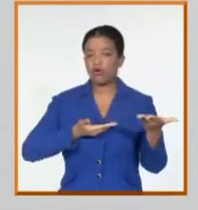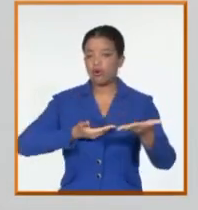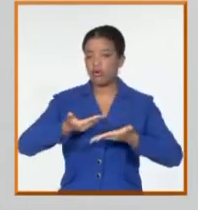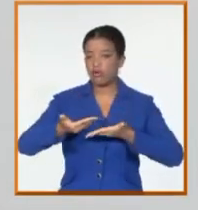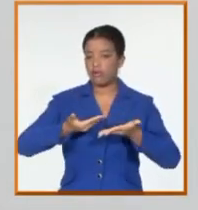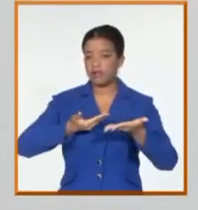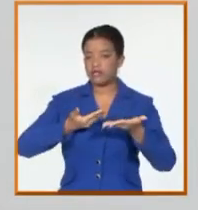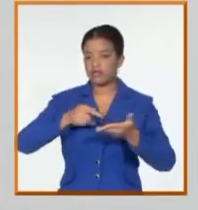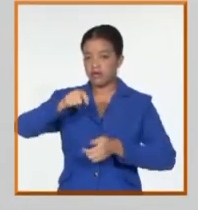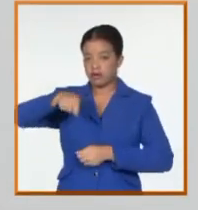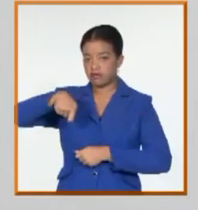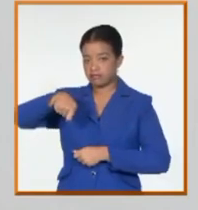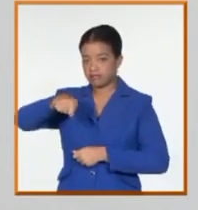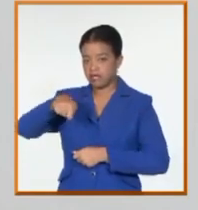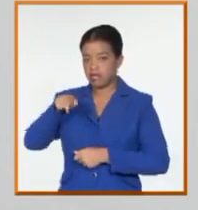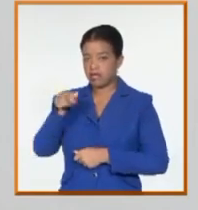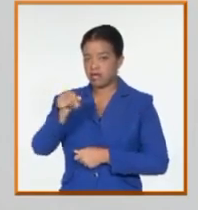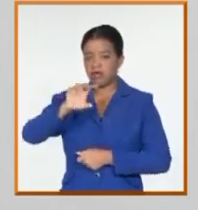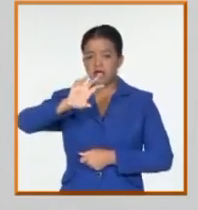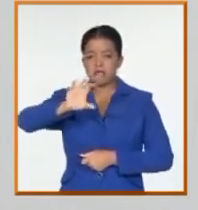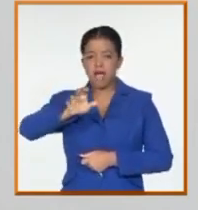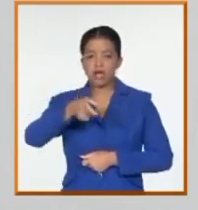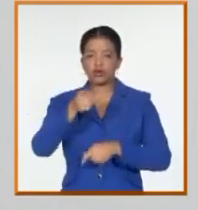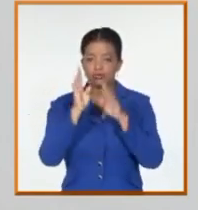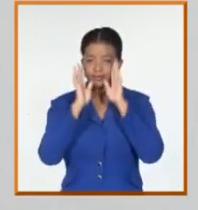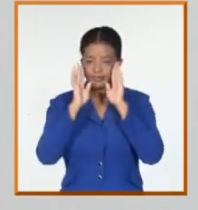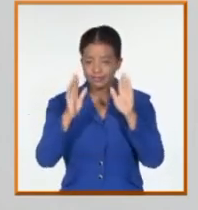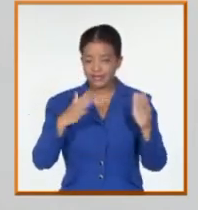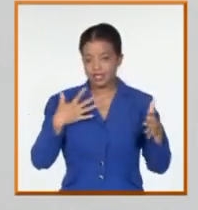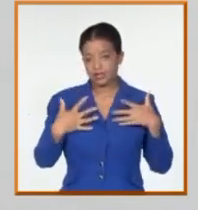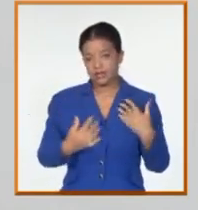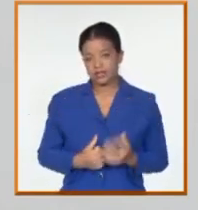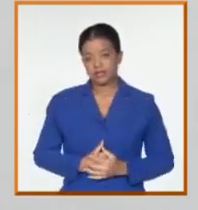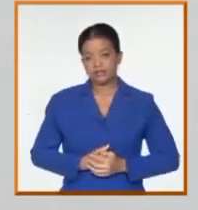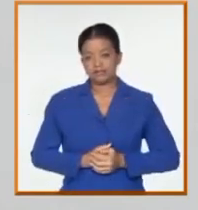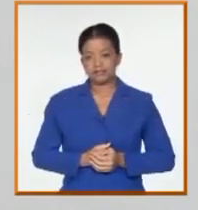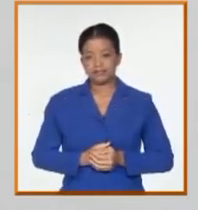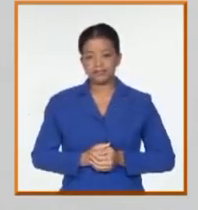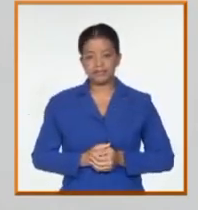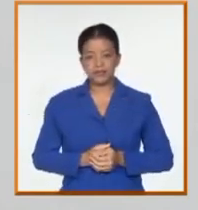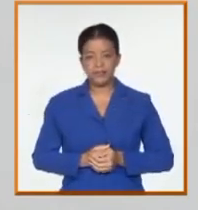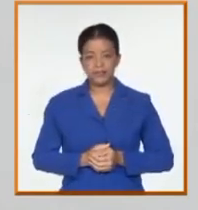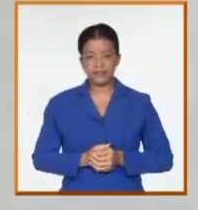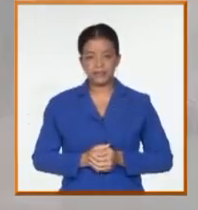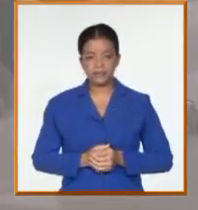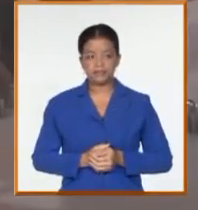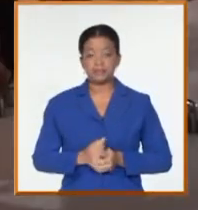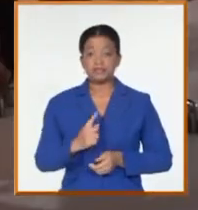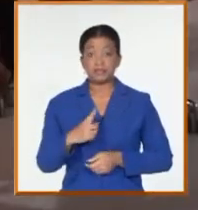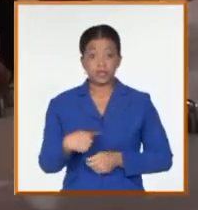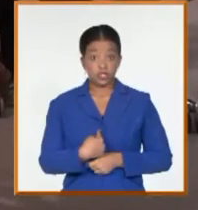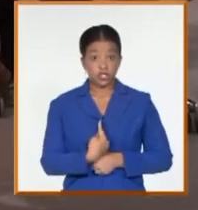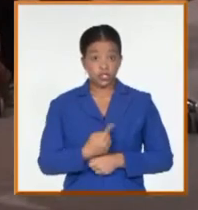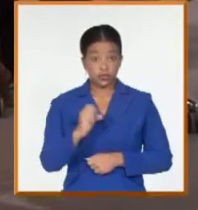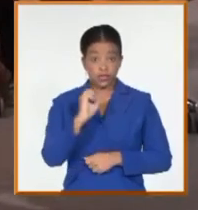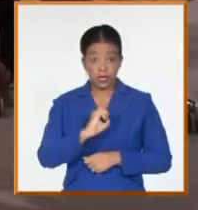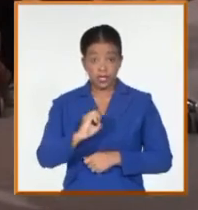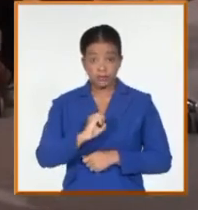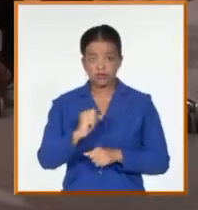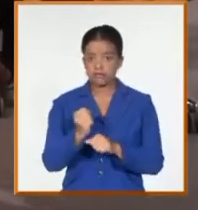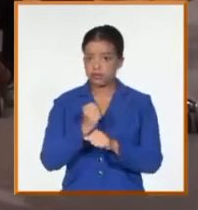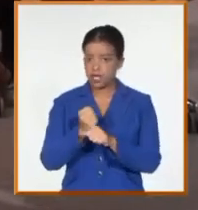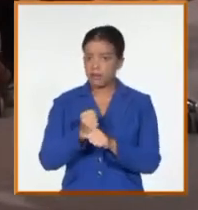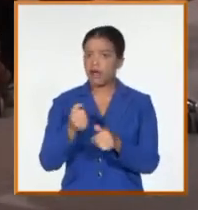pagos electrónicos tiene que ser dirigido a Estas actividades Ahora bien nosotros los niños ha trabajado en estos años que